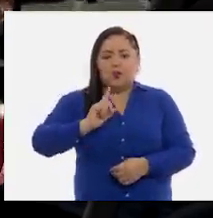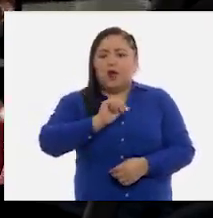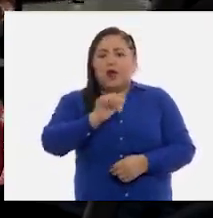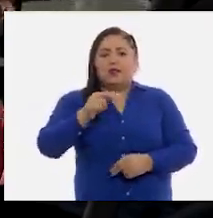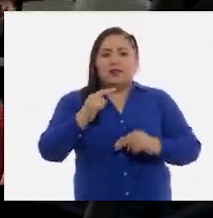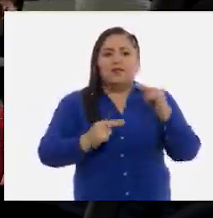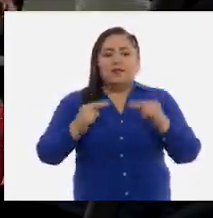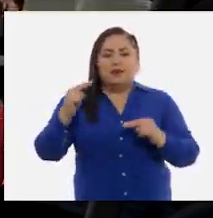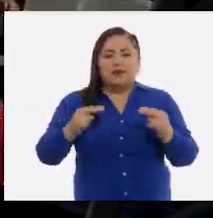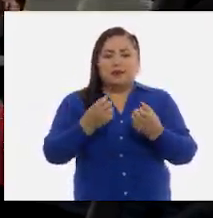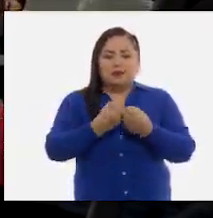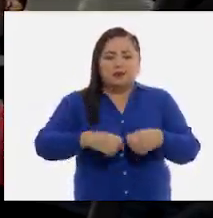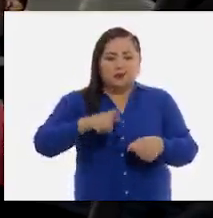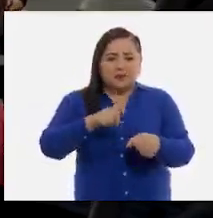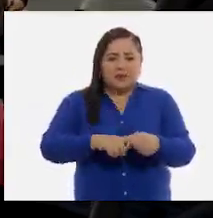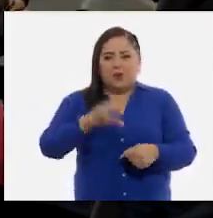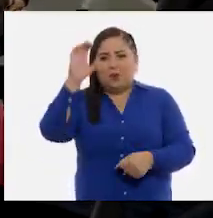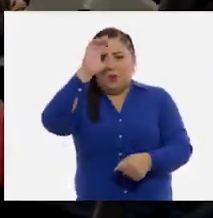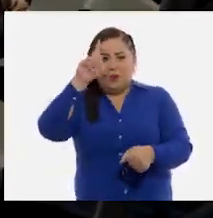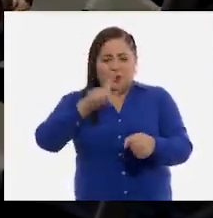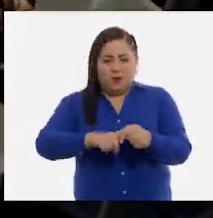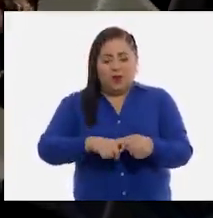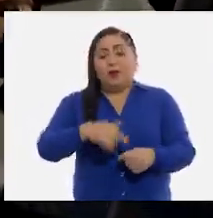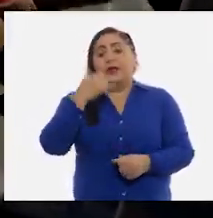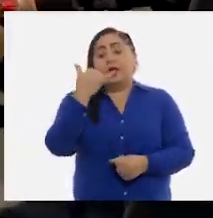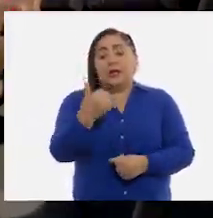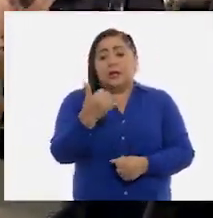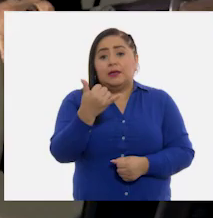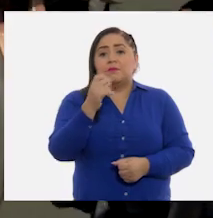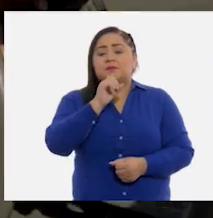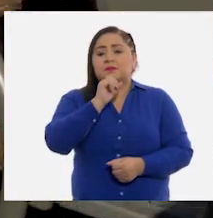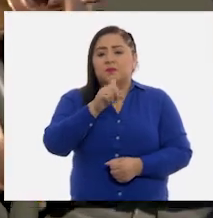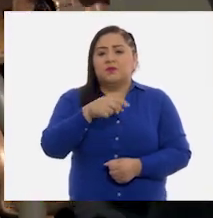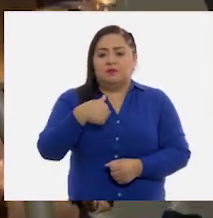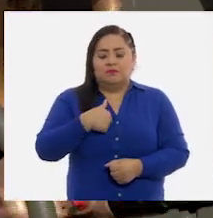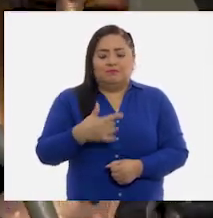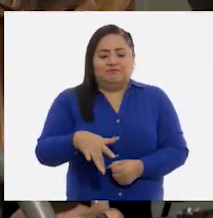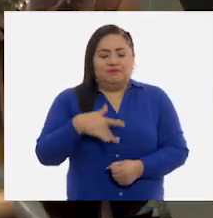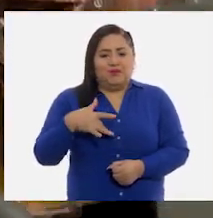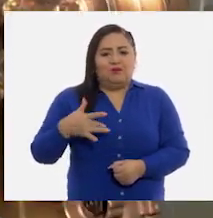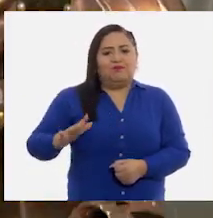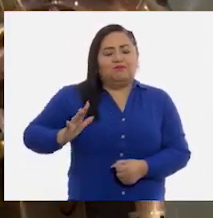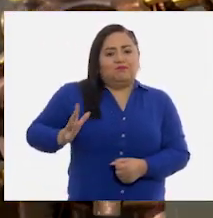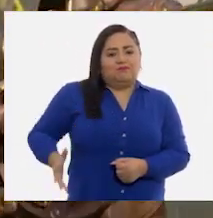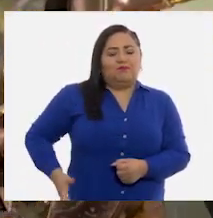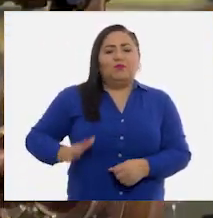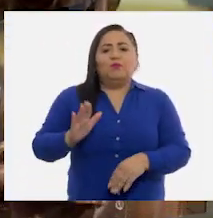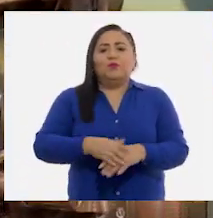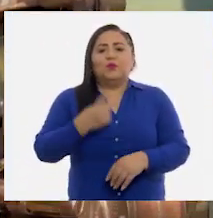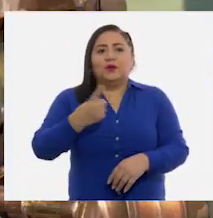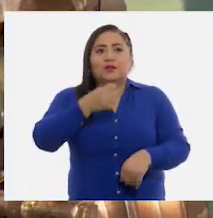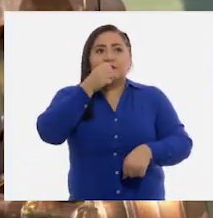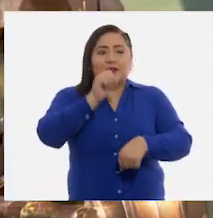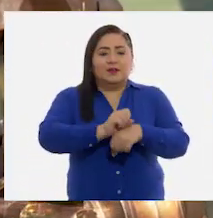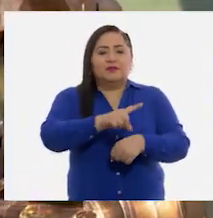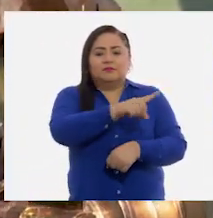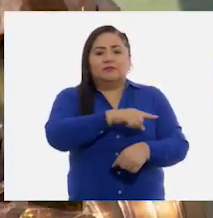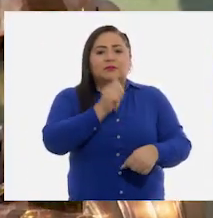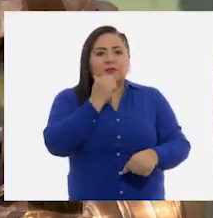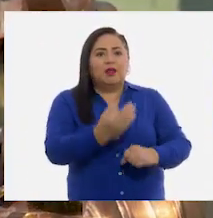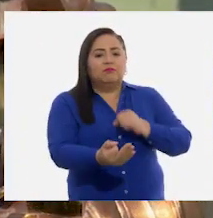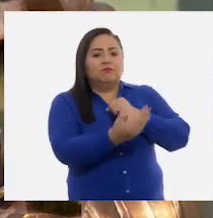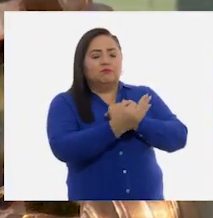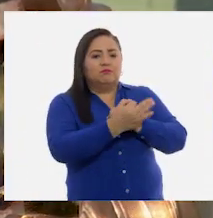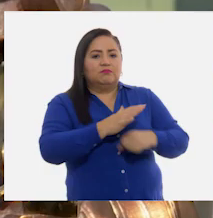nivel social, a nivel cultural. Y pues a mí me da mucho orgullo, la verdad, que la Secretaría de la Defensa Nacional esté